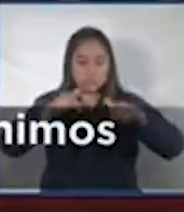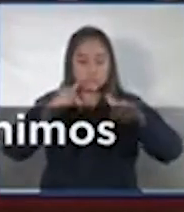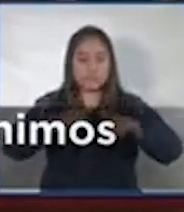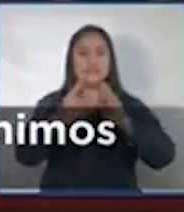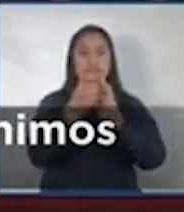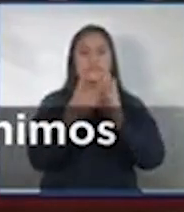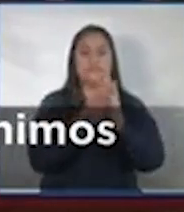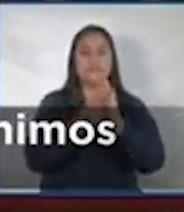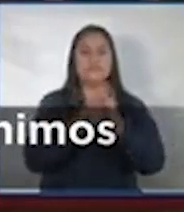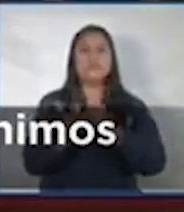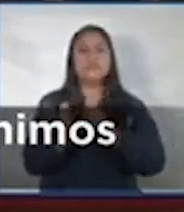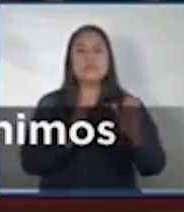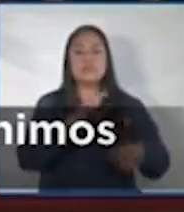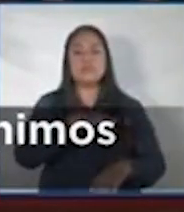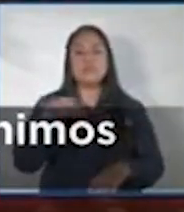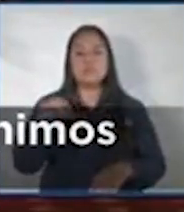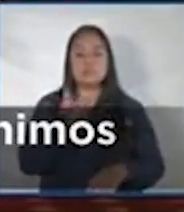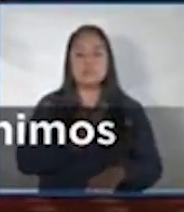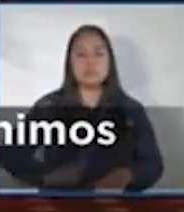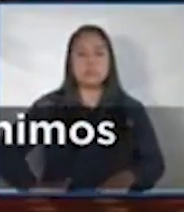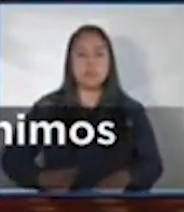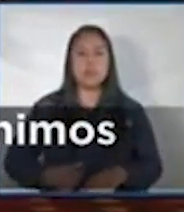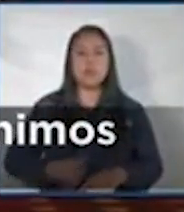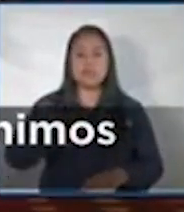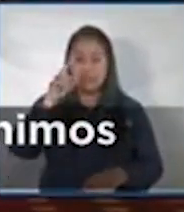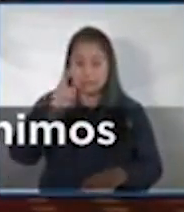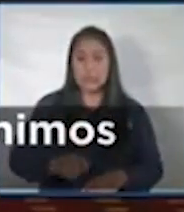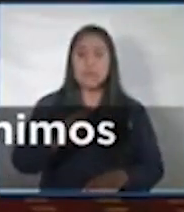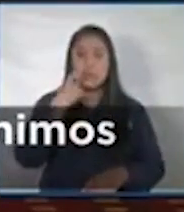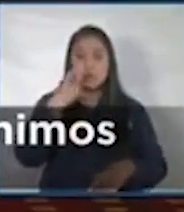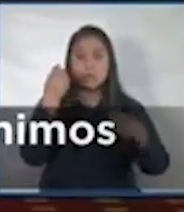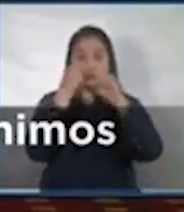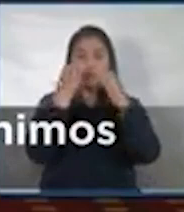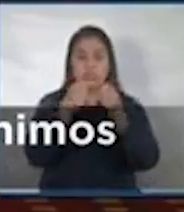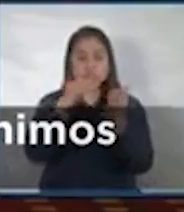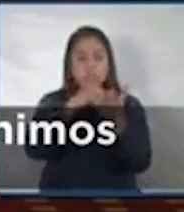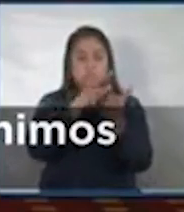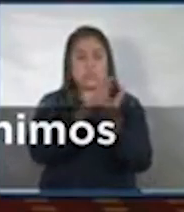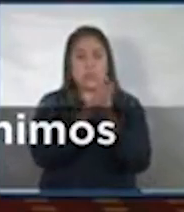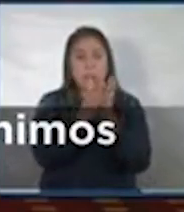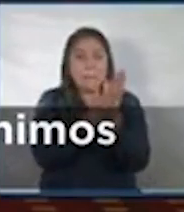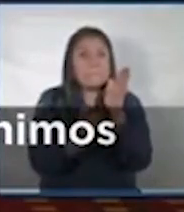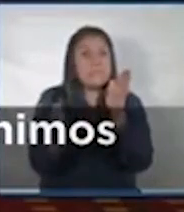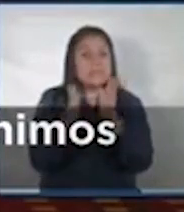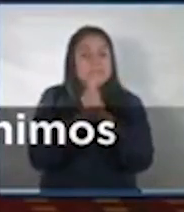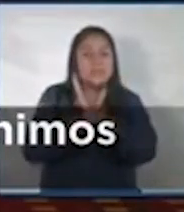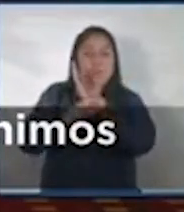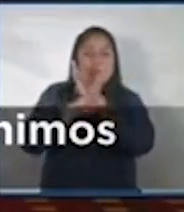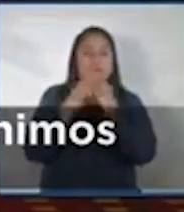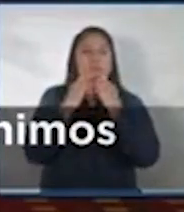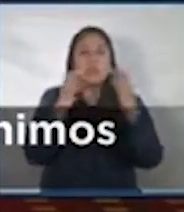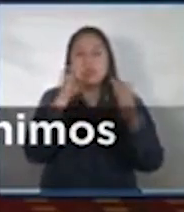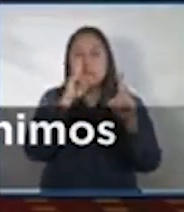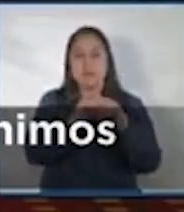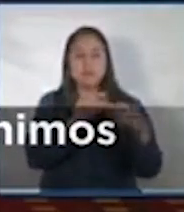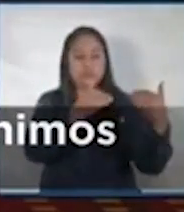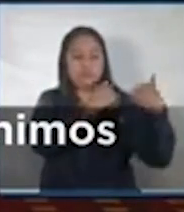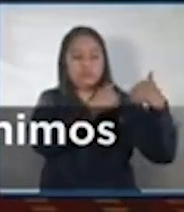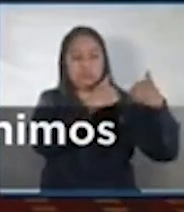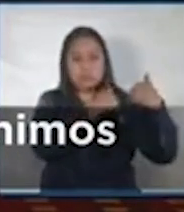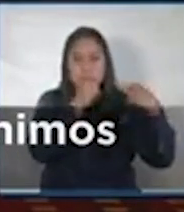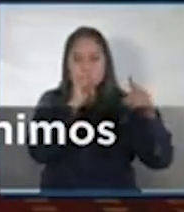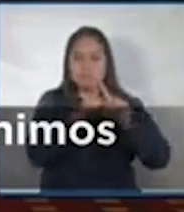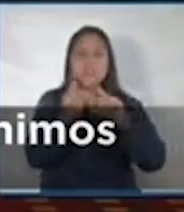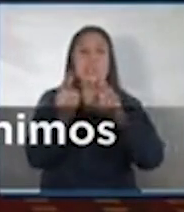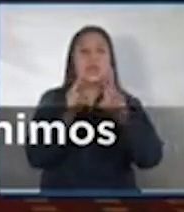decreto. El Ministerio de Gobernación deberá elaborar y aplicar planes de seguridad pública y encargarse de todo lo